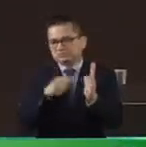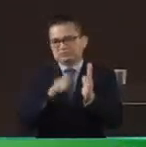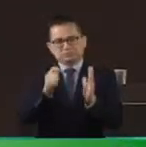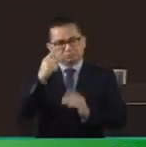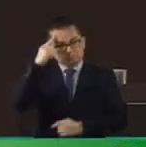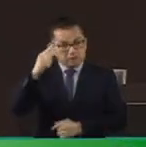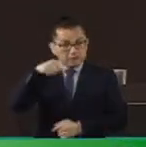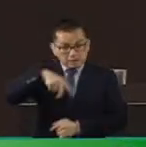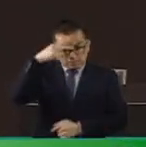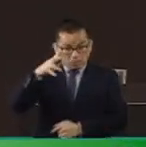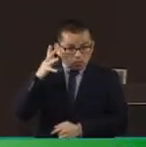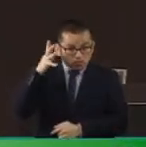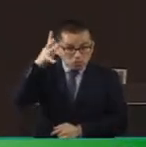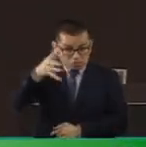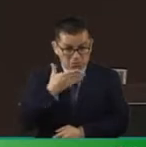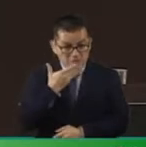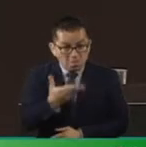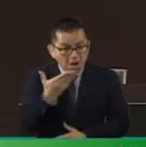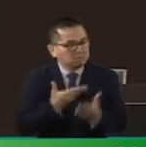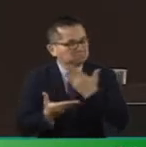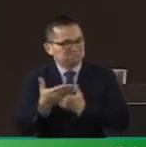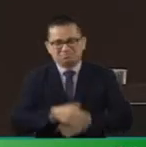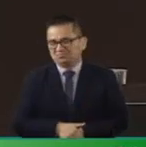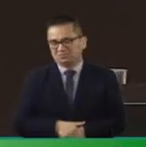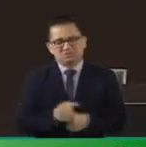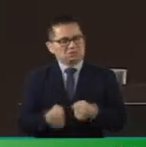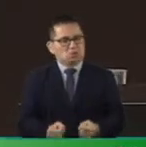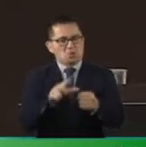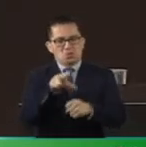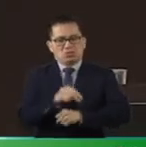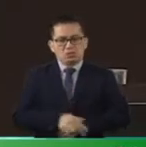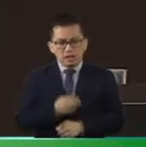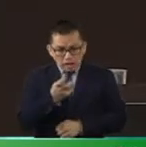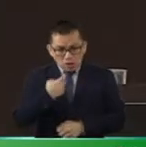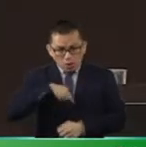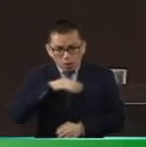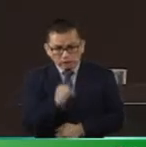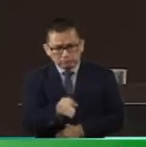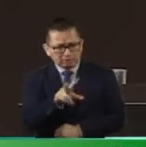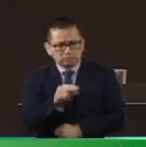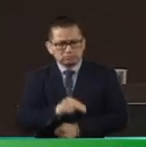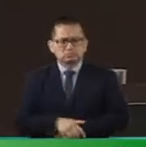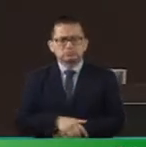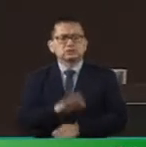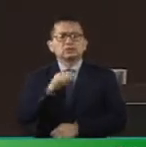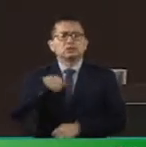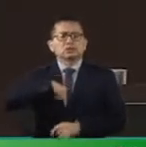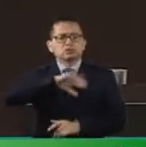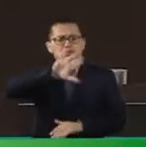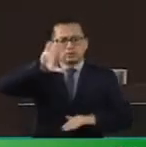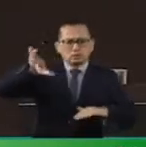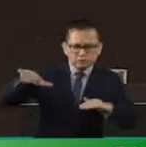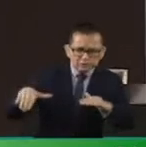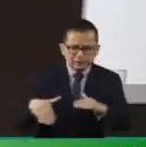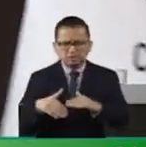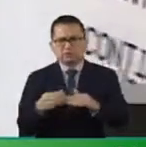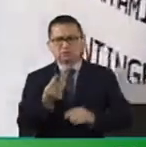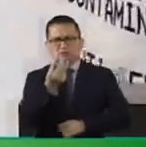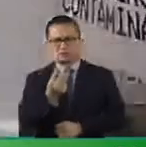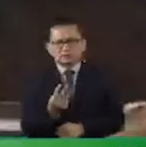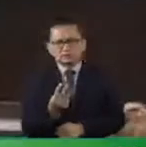futuro de México y no lo vamos a permitir. Y estaremos aquí hasta las 3, 4 o 5 de la